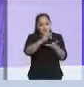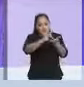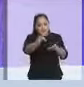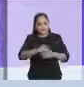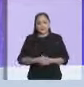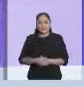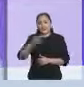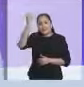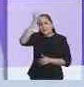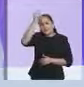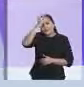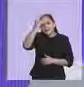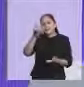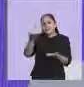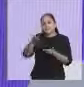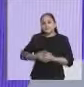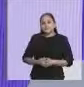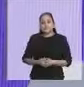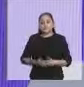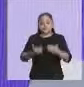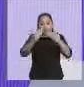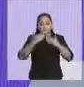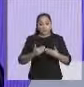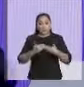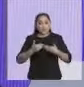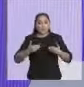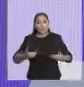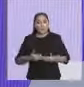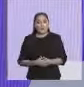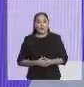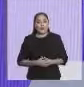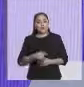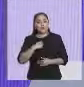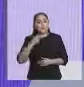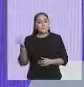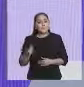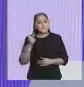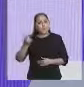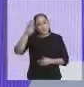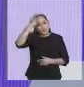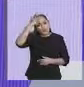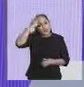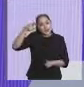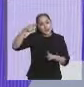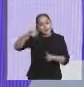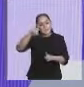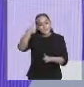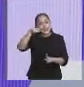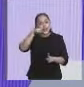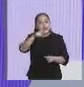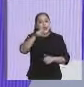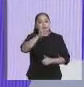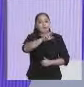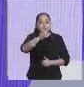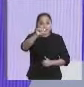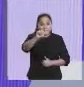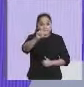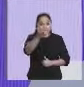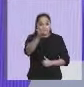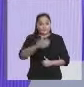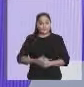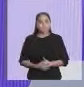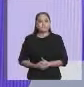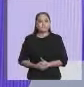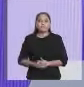Denise. Gracias. Para pasar a la siguiente, bueno, voy con la pregunta general con Ricardo Anaya. La pregunta general, nada